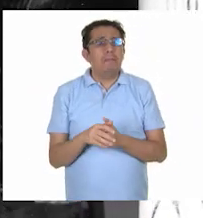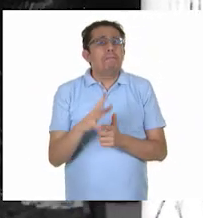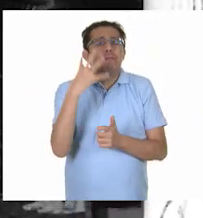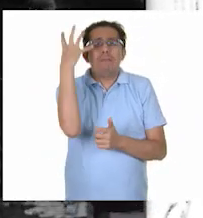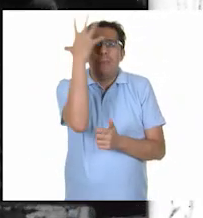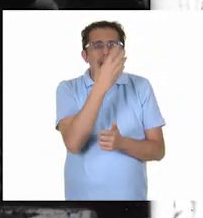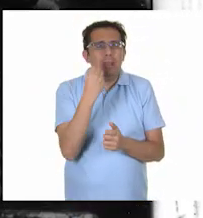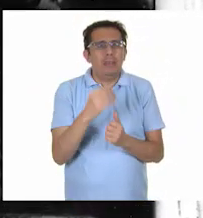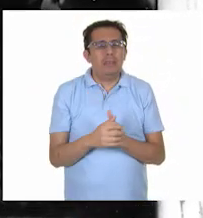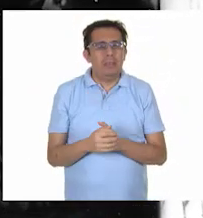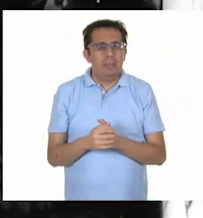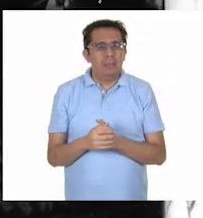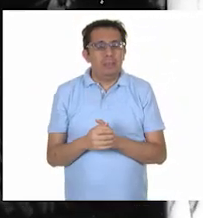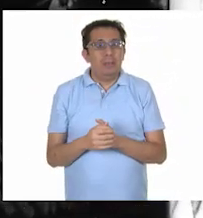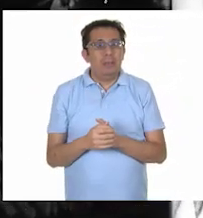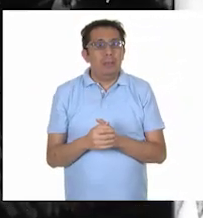Bellas.